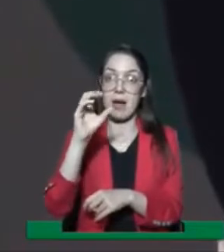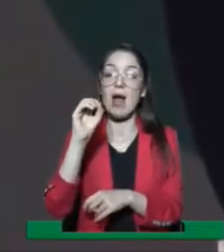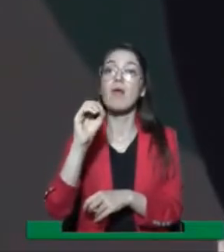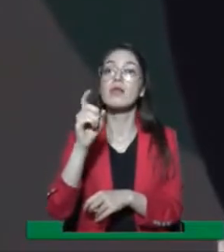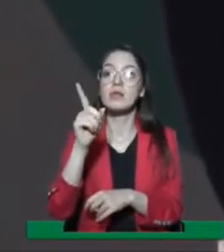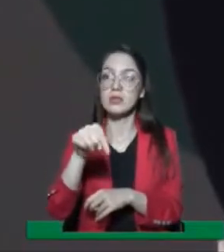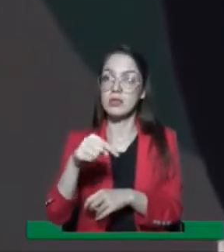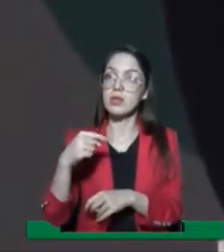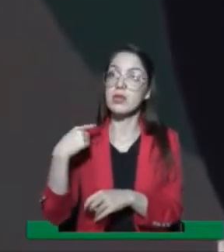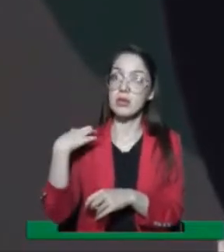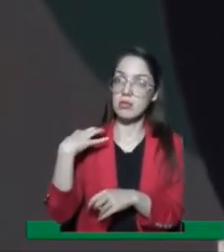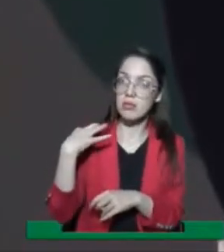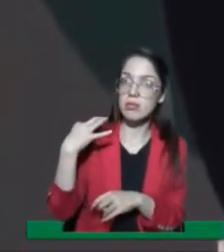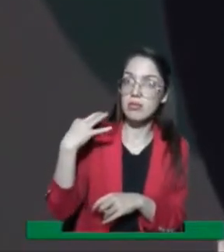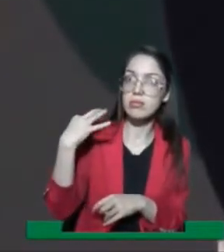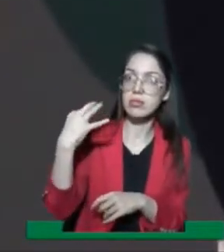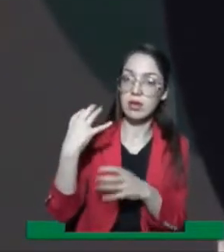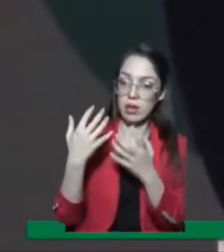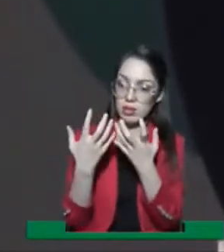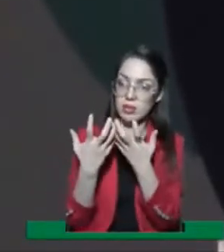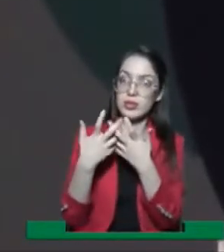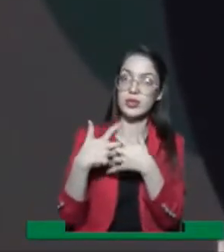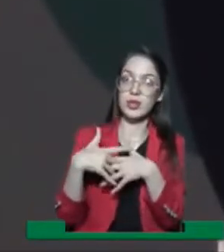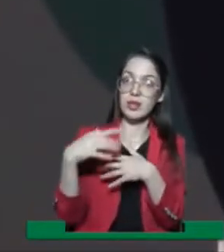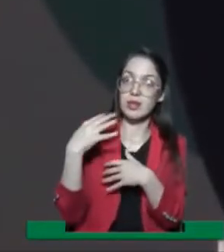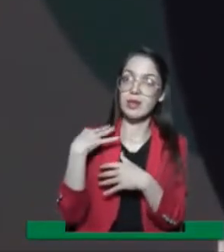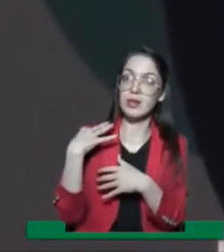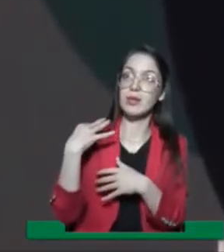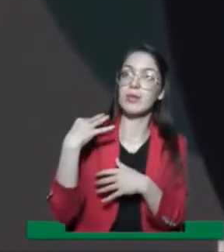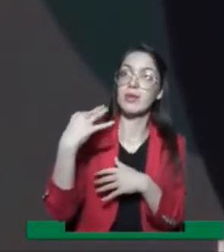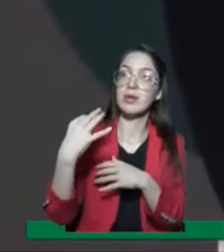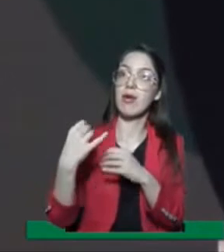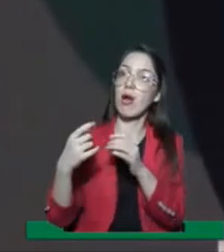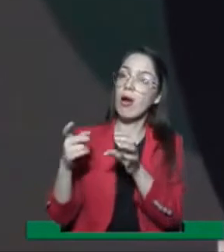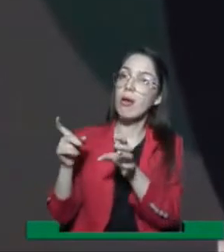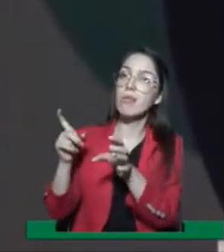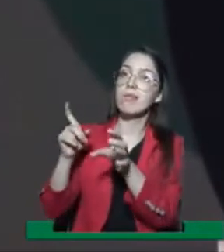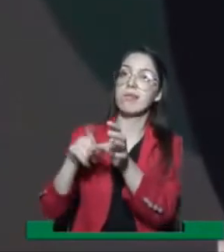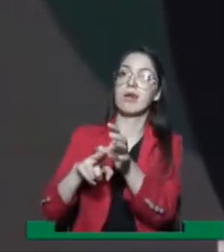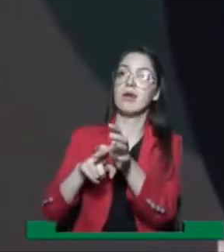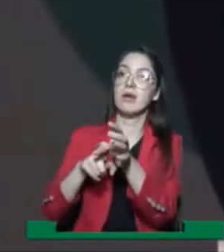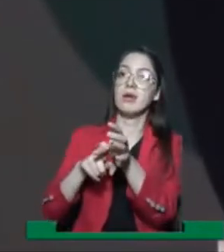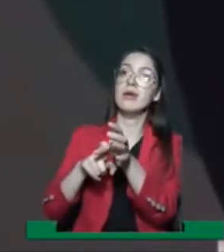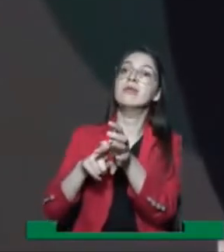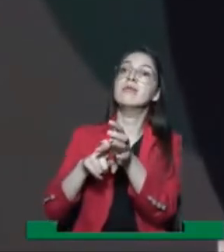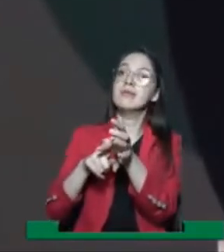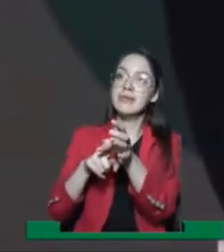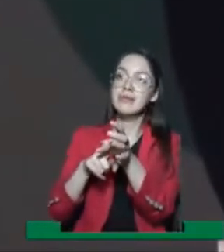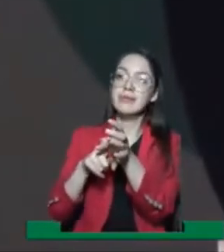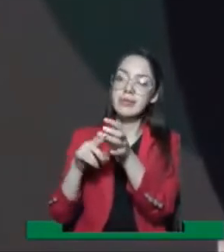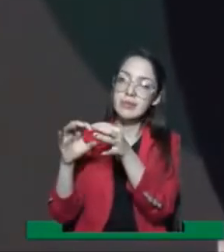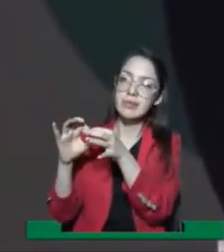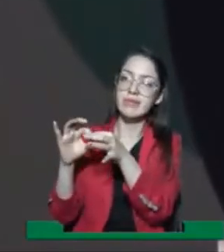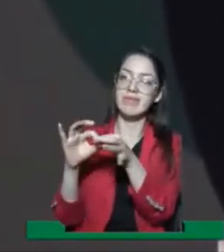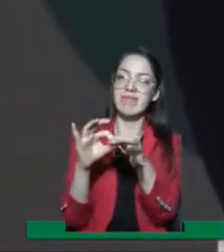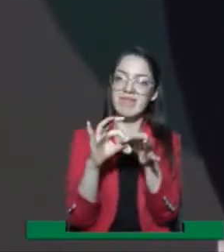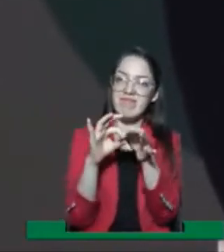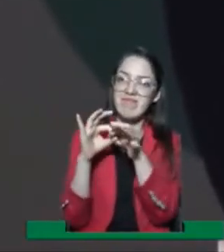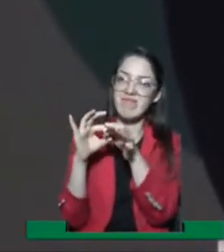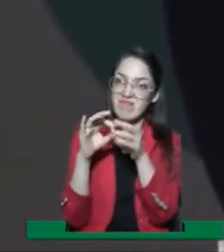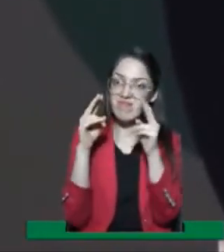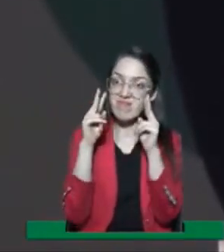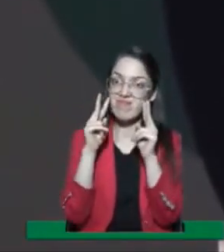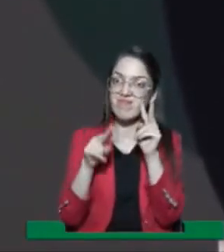una de las empresas o asociaciones que nos presentamos y logramos unificar los productos y el destino turístico